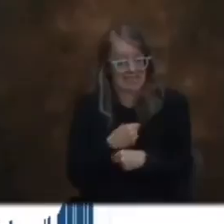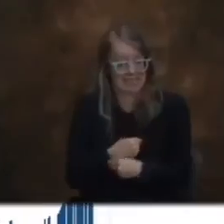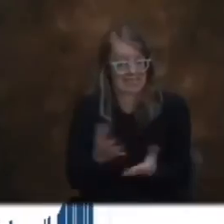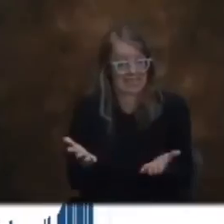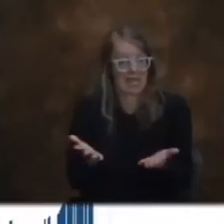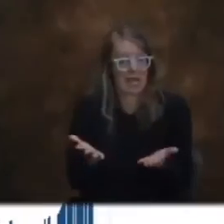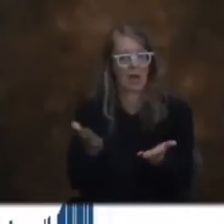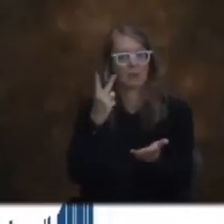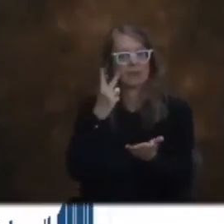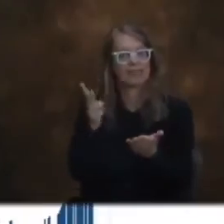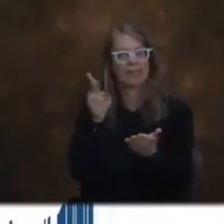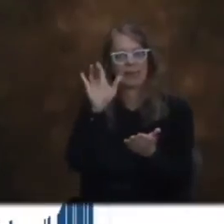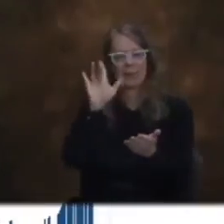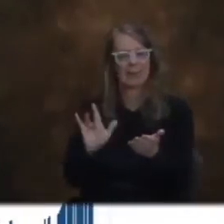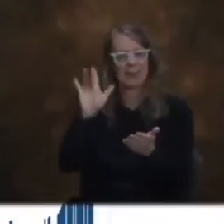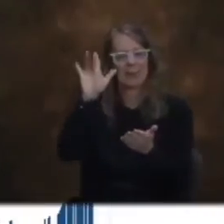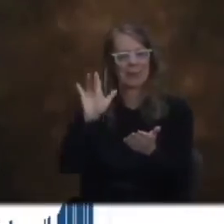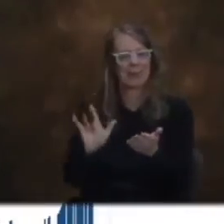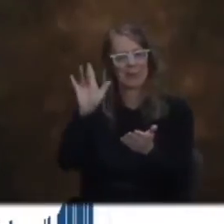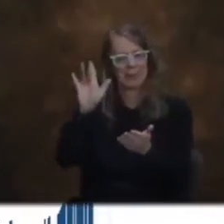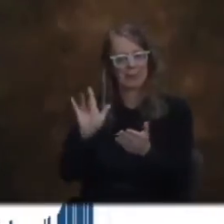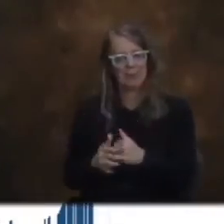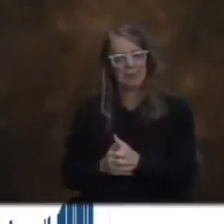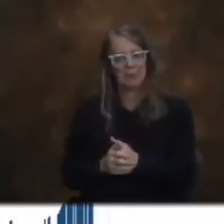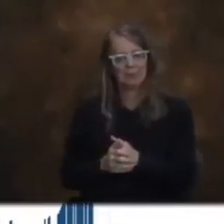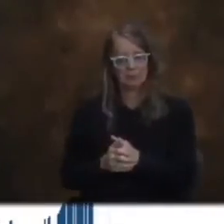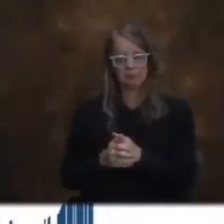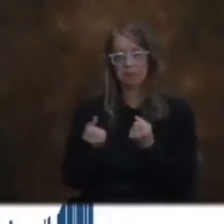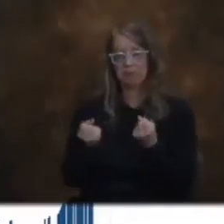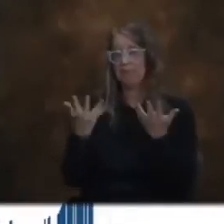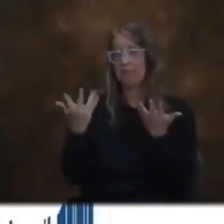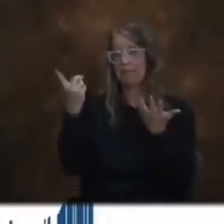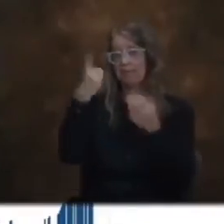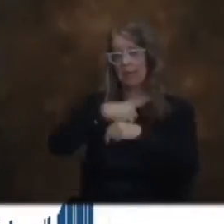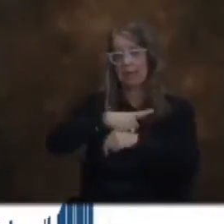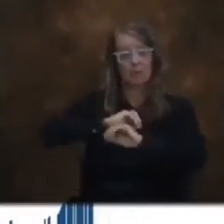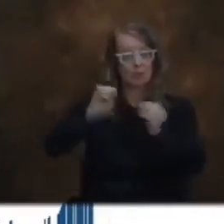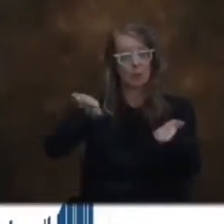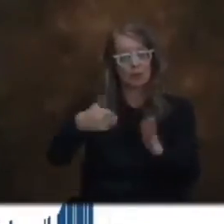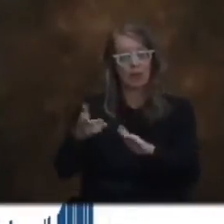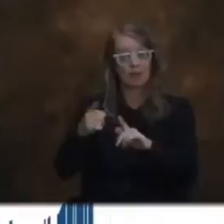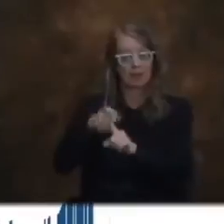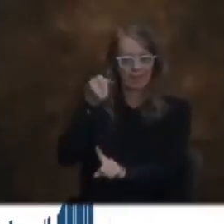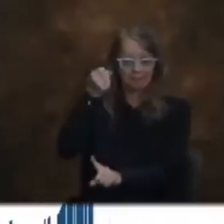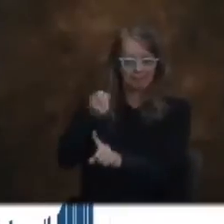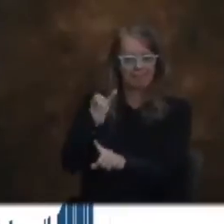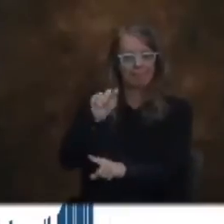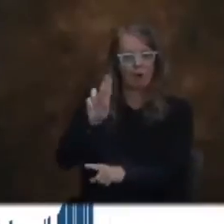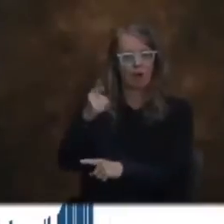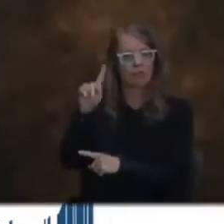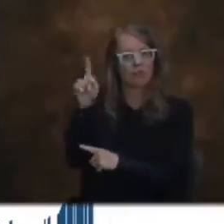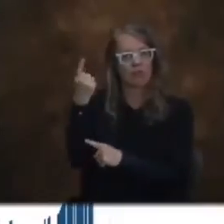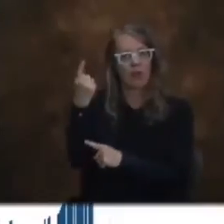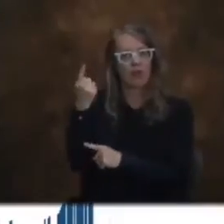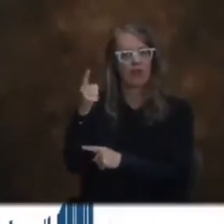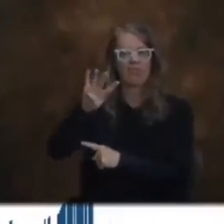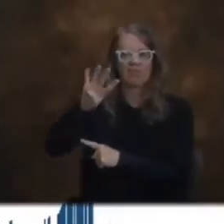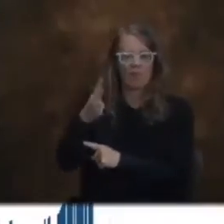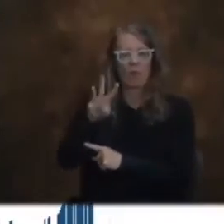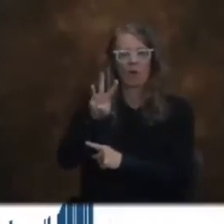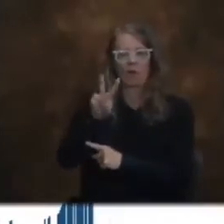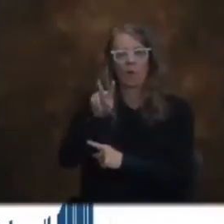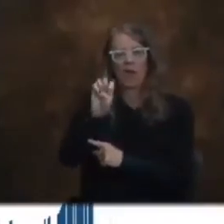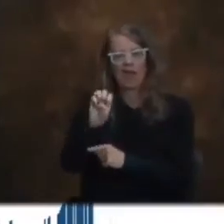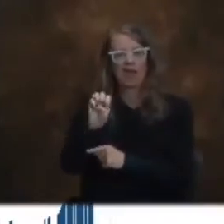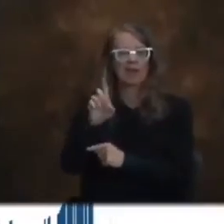en entre experimentar una muerte y después agosto comienza un aumento grande con